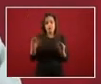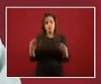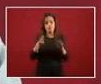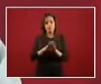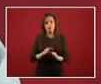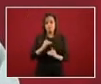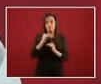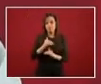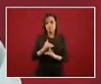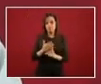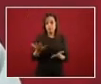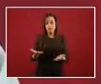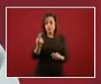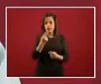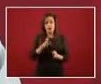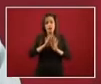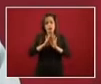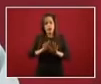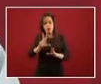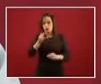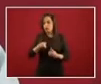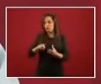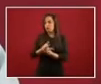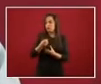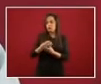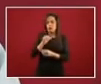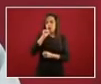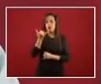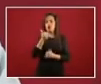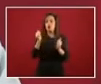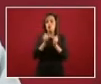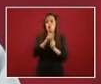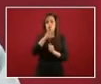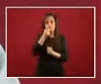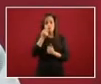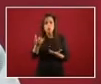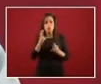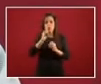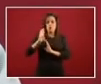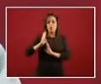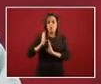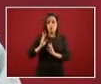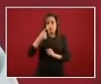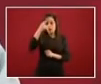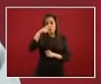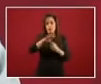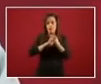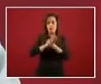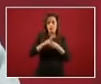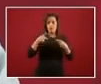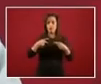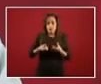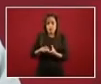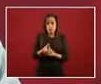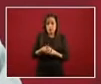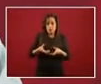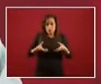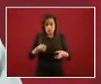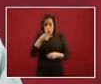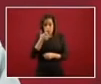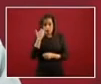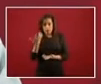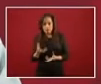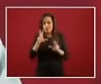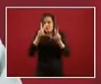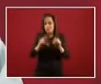se usa la fuerza pública para reforzar las medidas de salud pública. No es deseable. Entonces hacemos un llamado